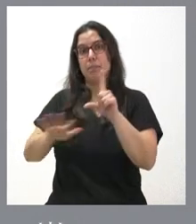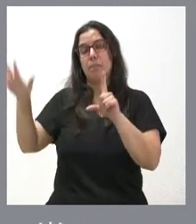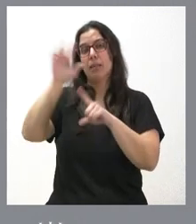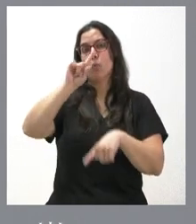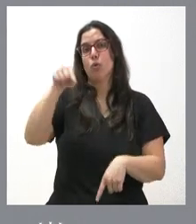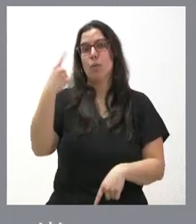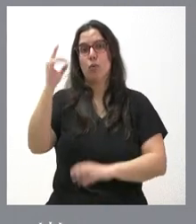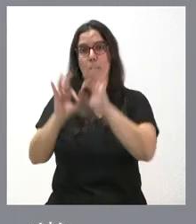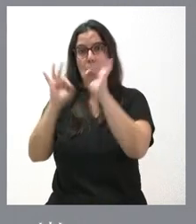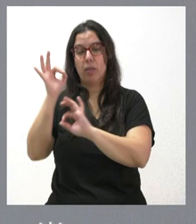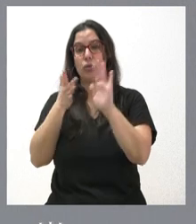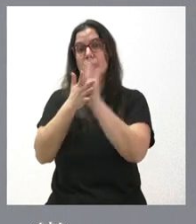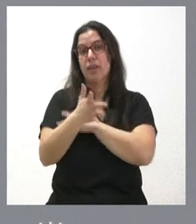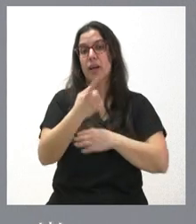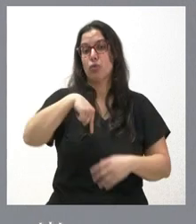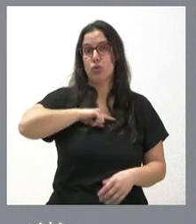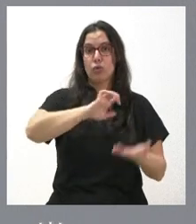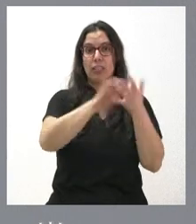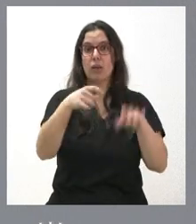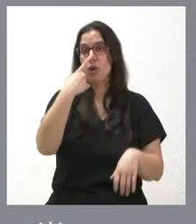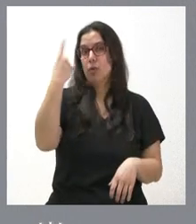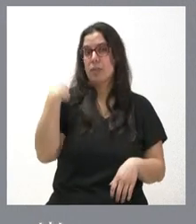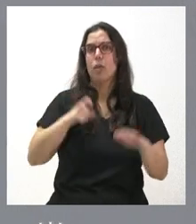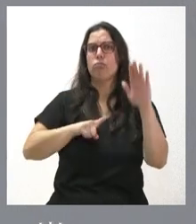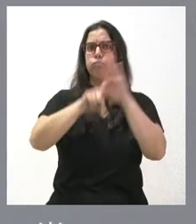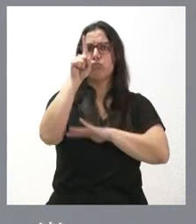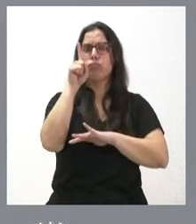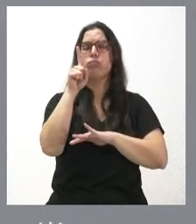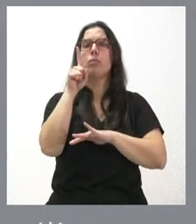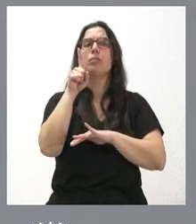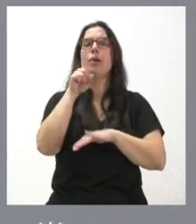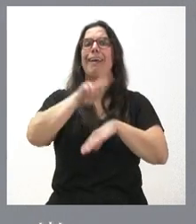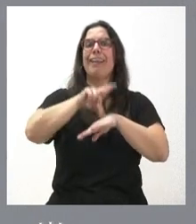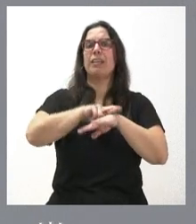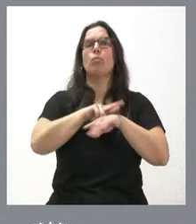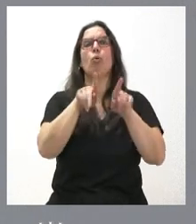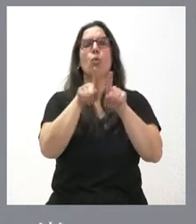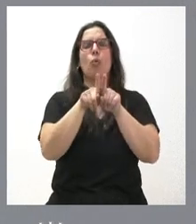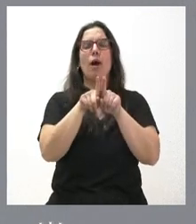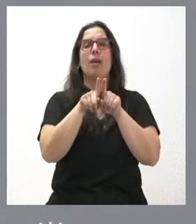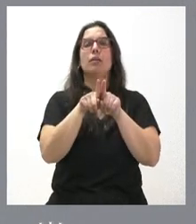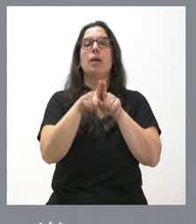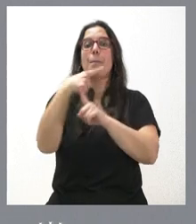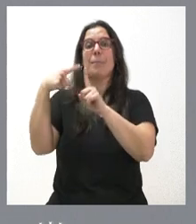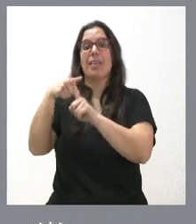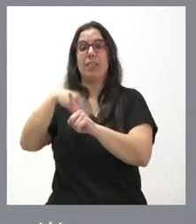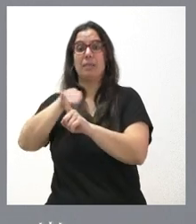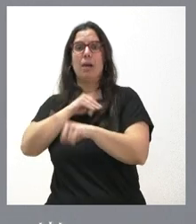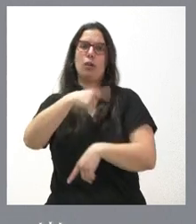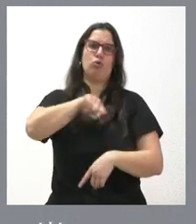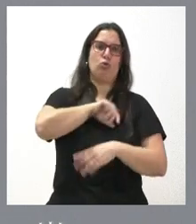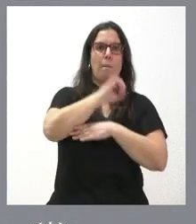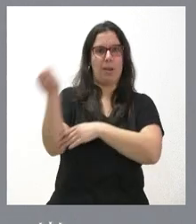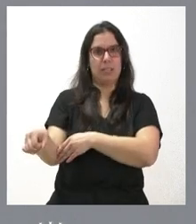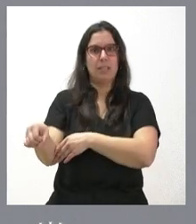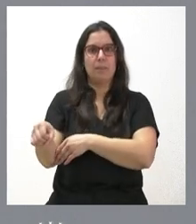Castilla de León durante el año 2023 tenía un ritmo de crecimiento del sector Industrial se de superior a la media nacional esto es coherente como les